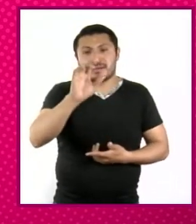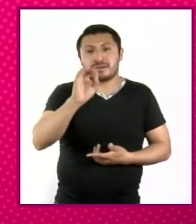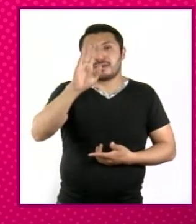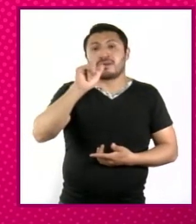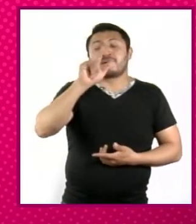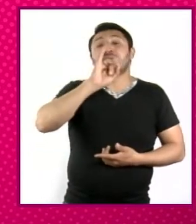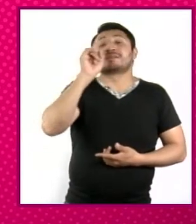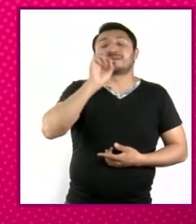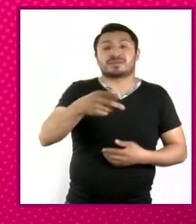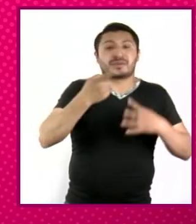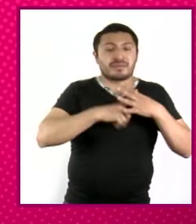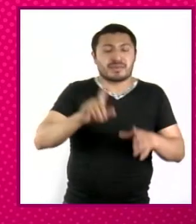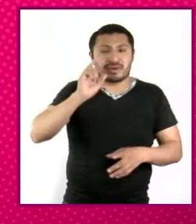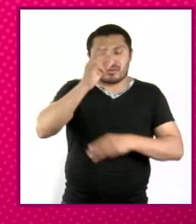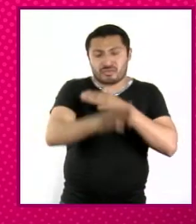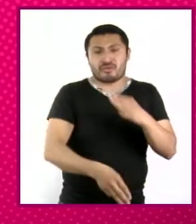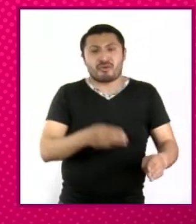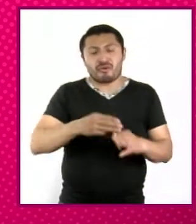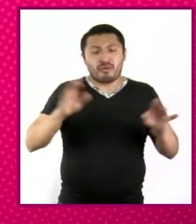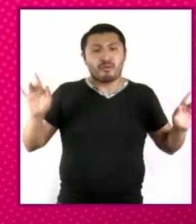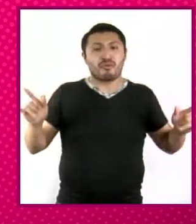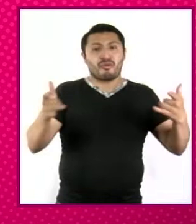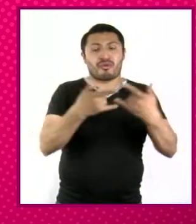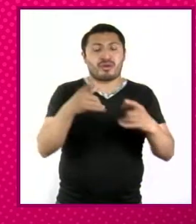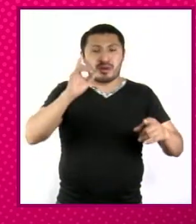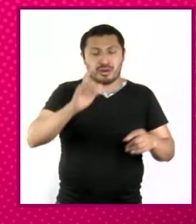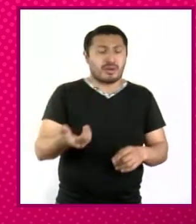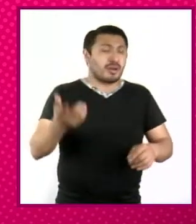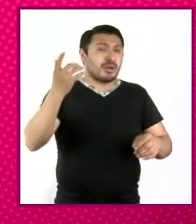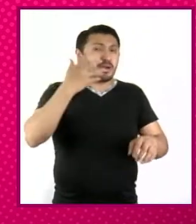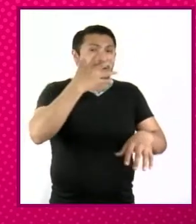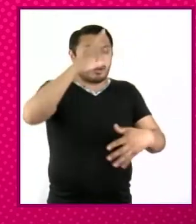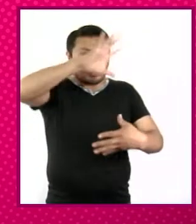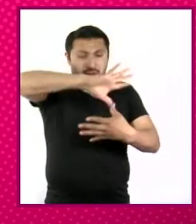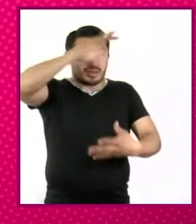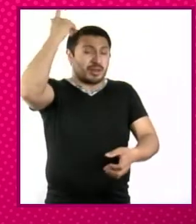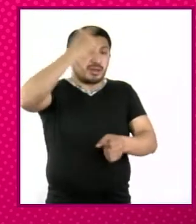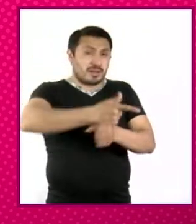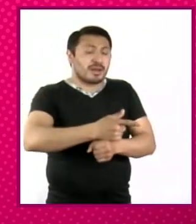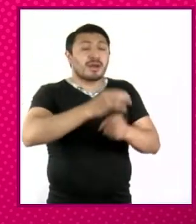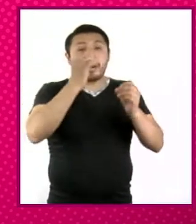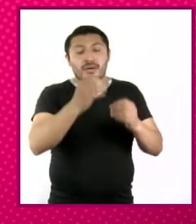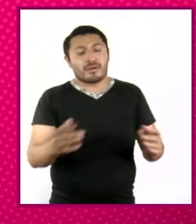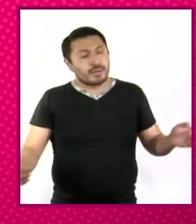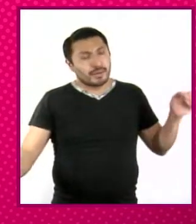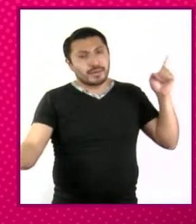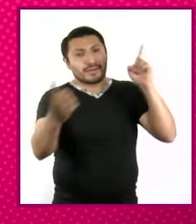mundo se cierra con el descubrimiento de América o con el encuentro entre América con la